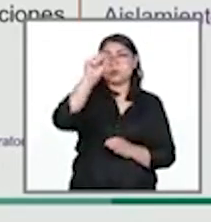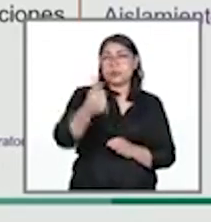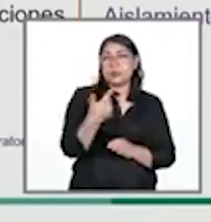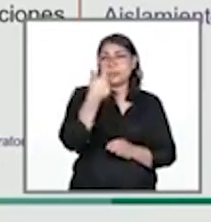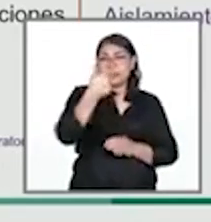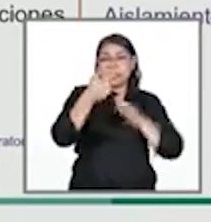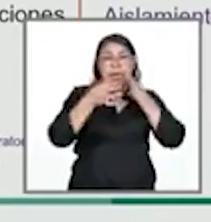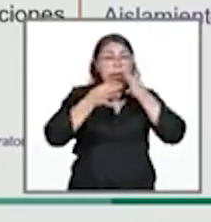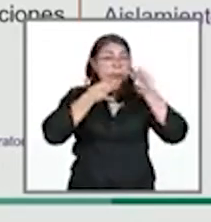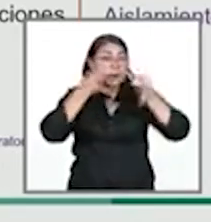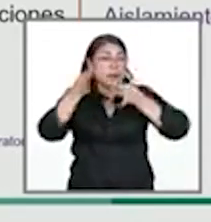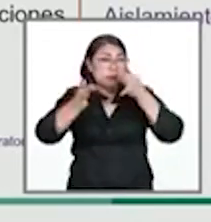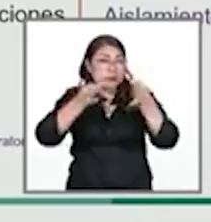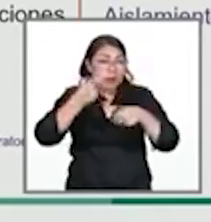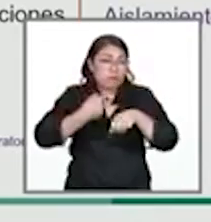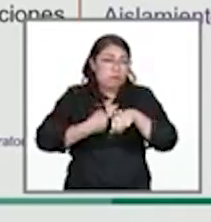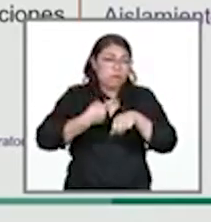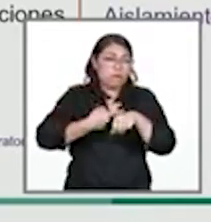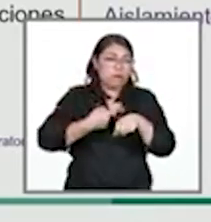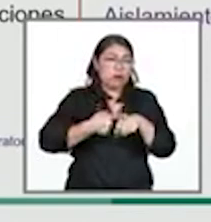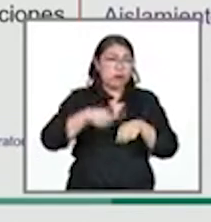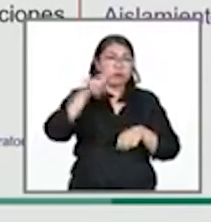33.367 casos notificados,